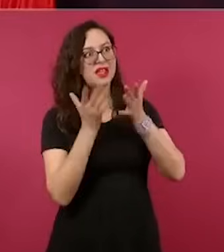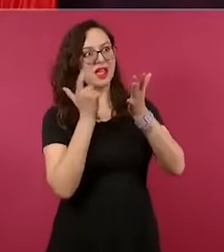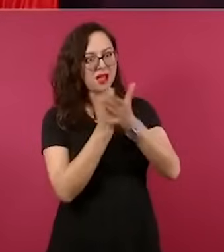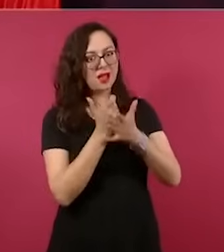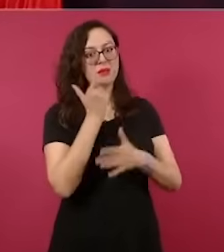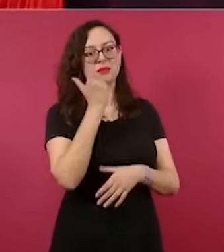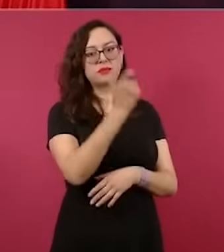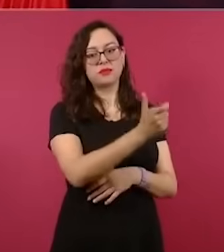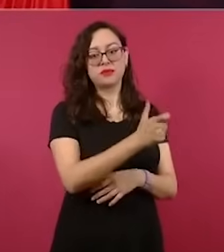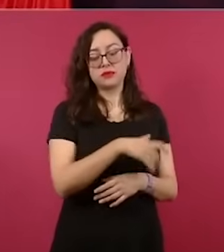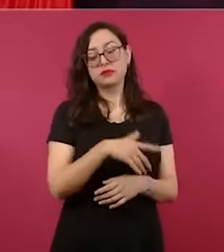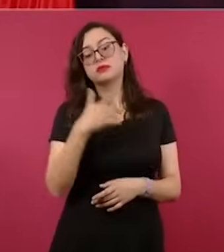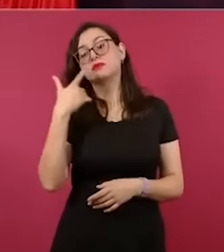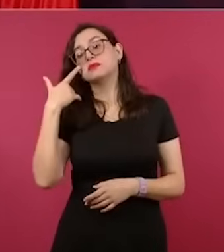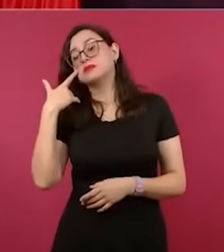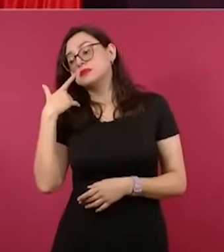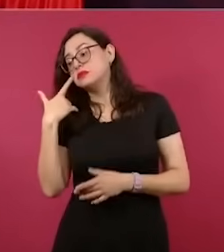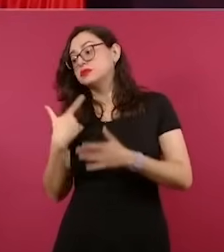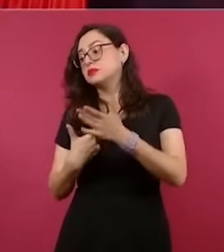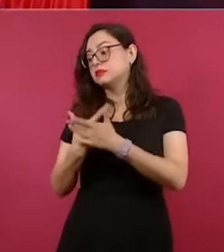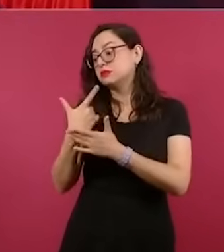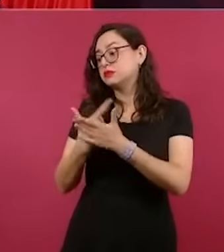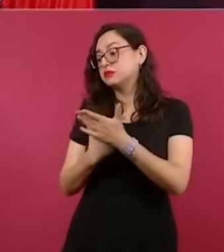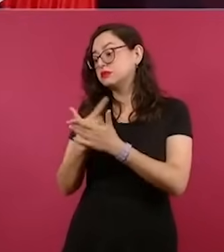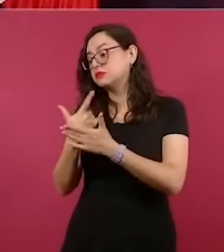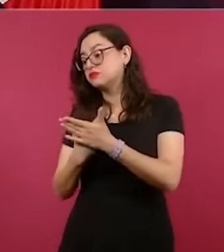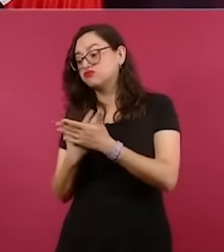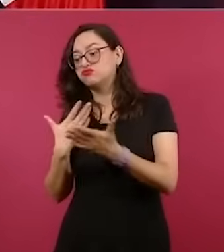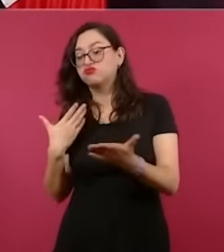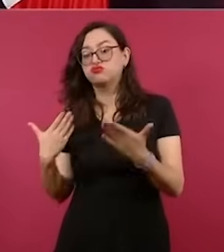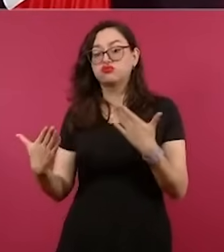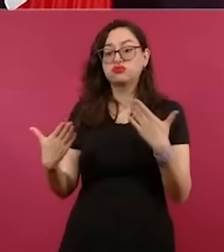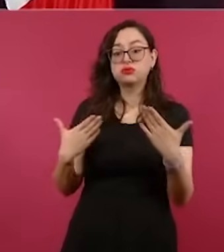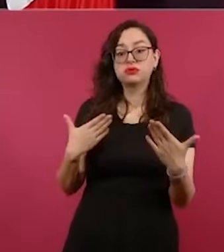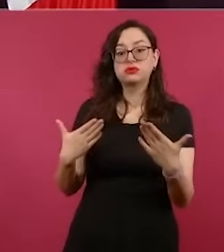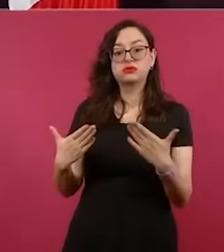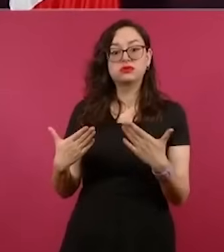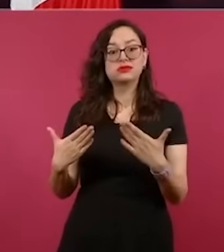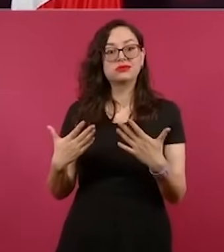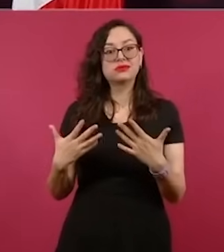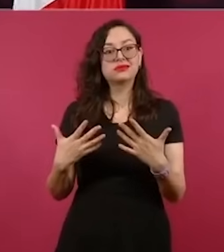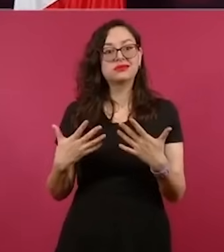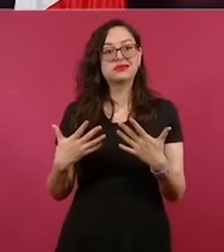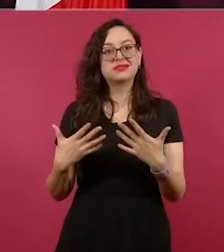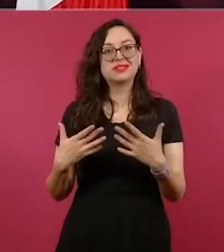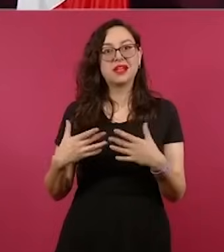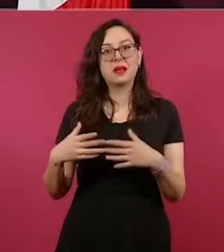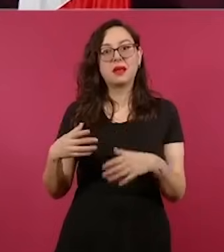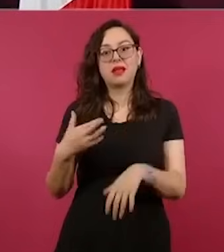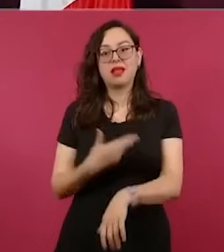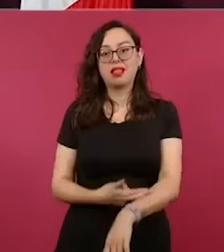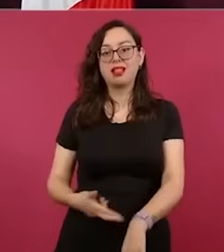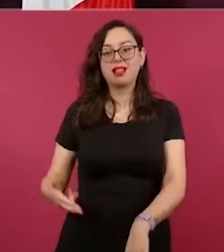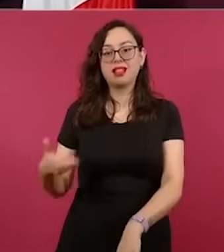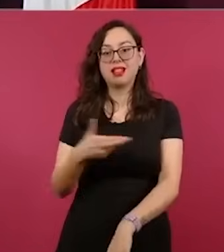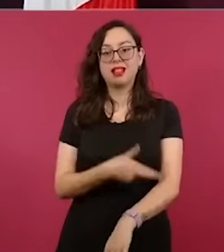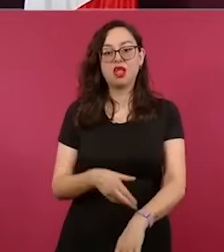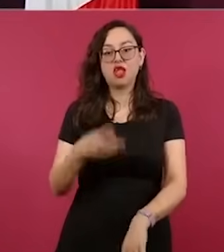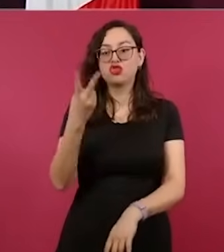como 12, de una a dos semanas sin